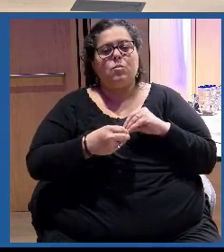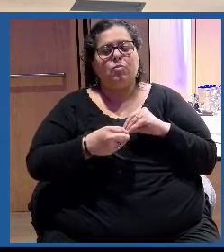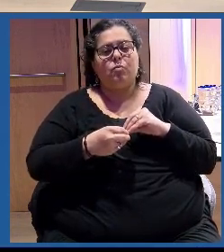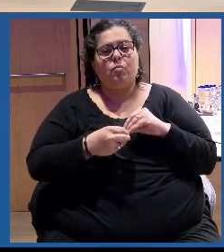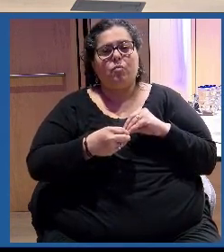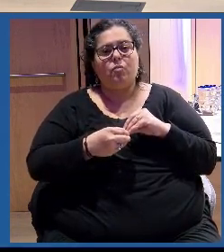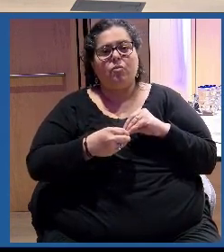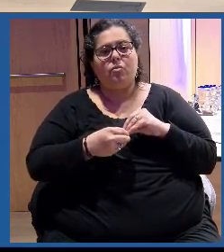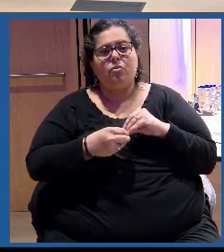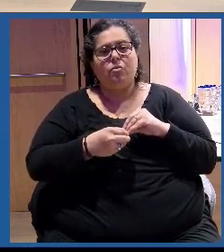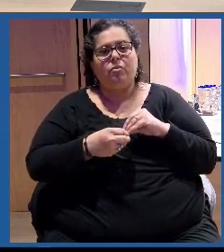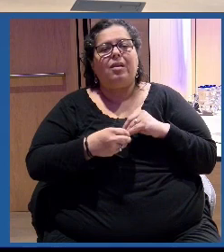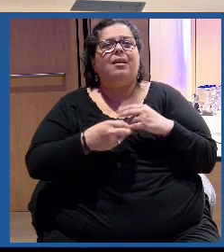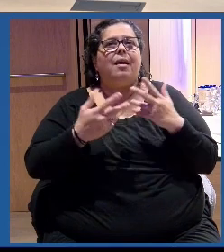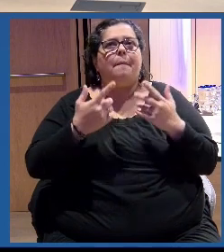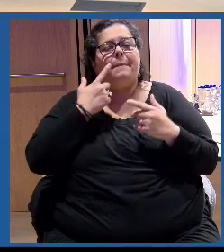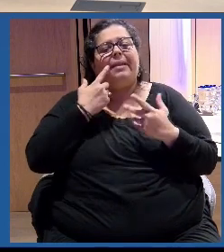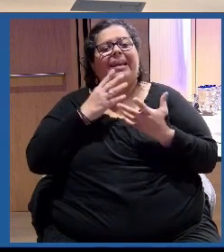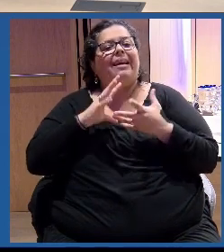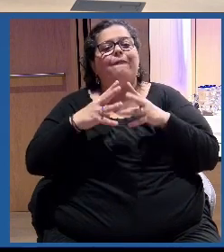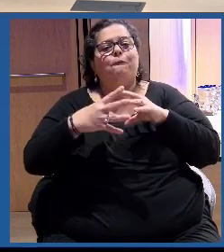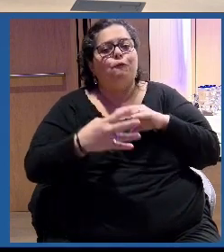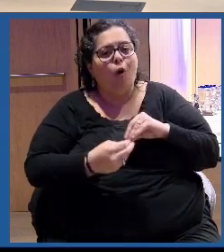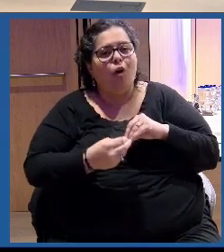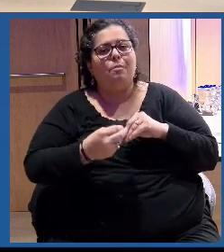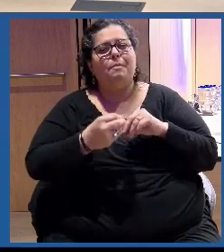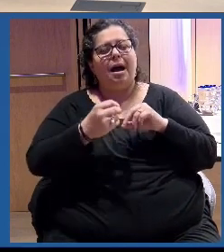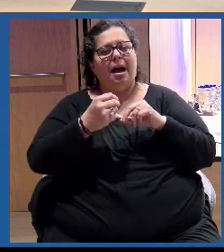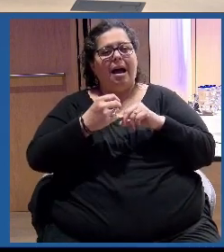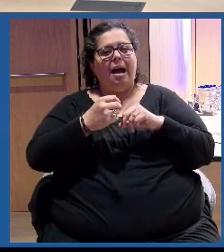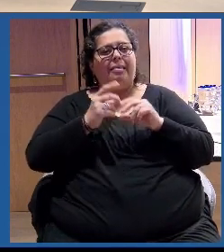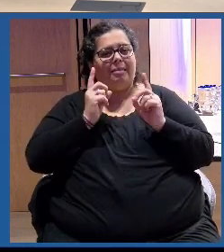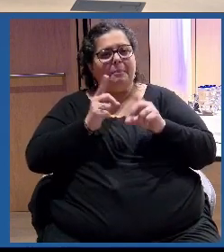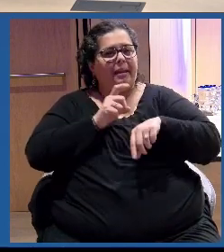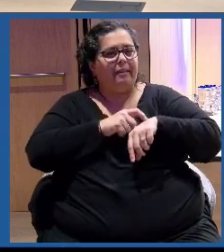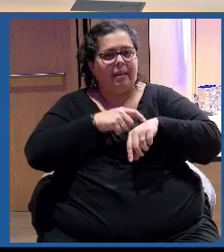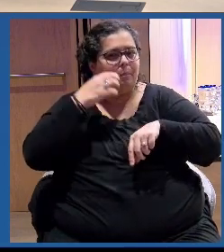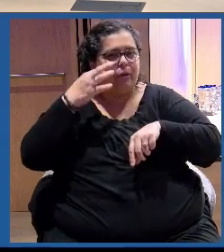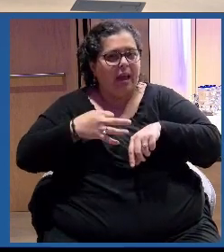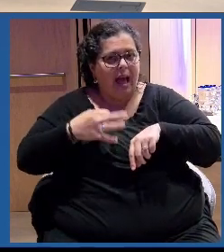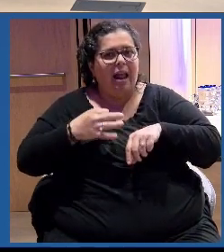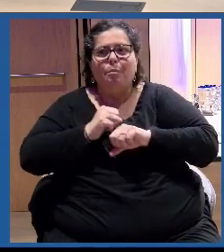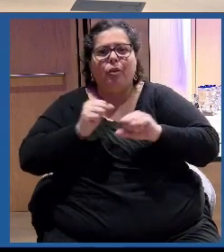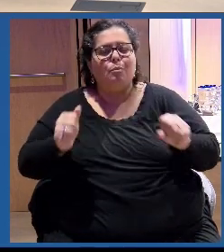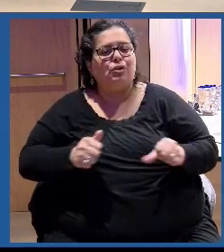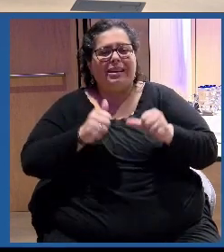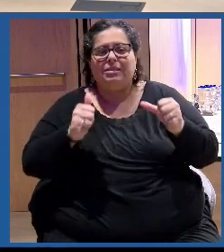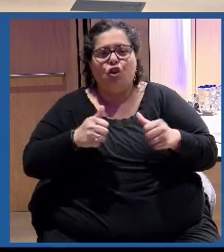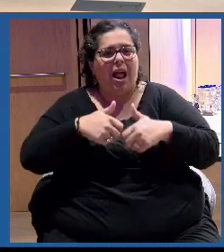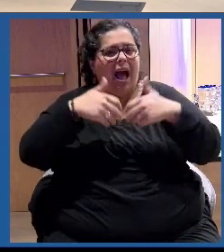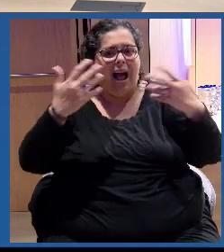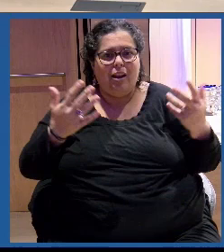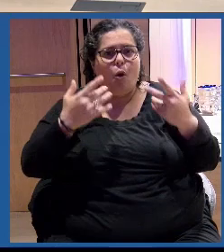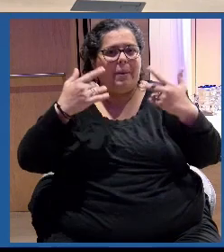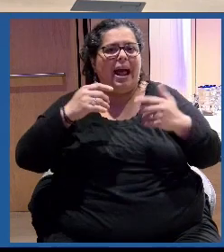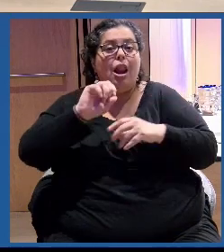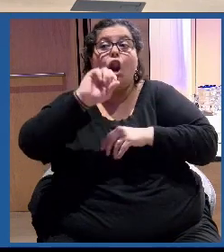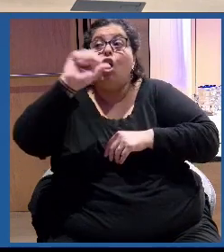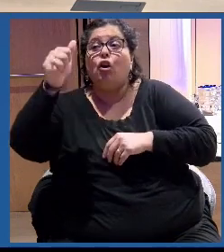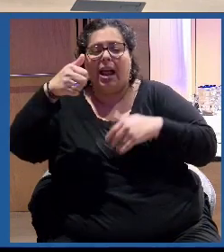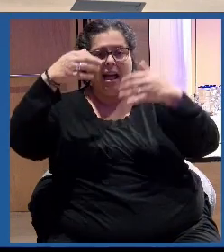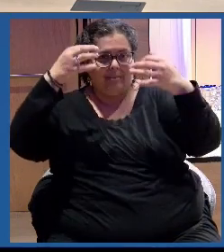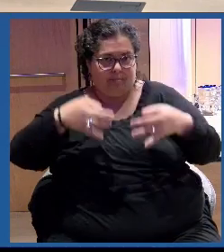en tiempo real, por llamarlo de alguna manera, podemos estar tomando acciones para lograr el cumplimiento de la